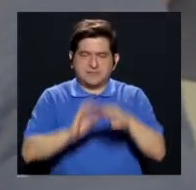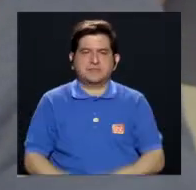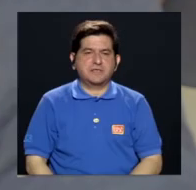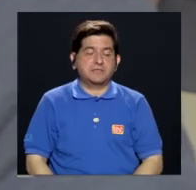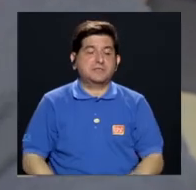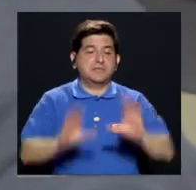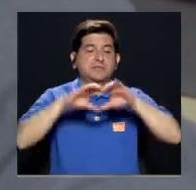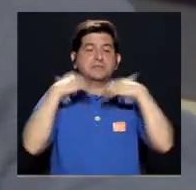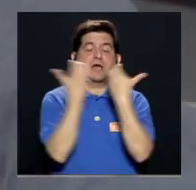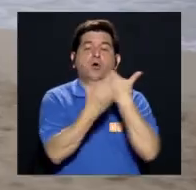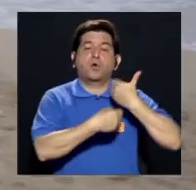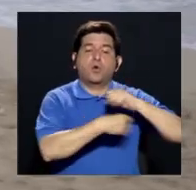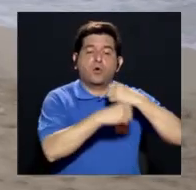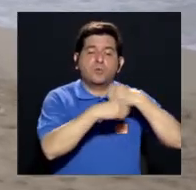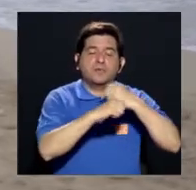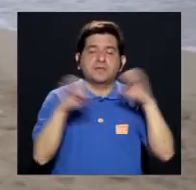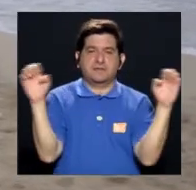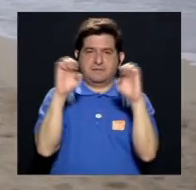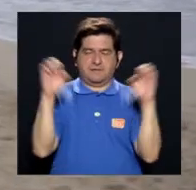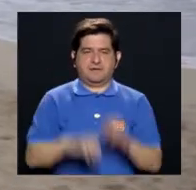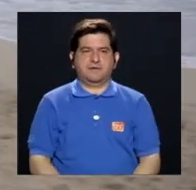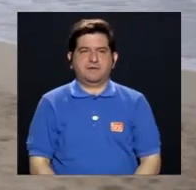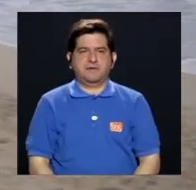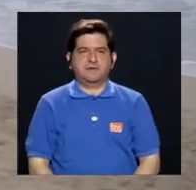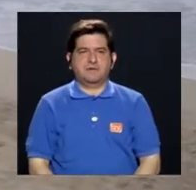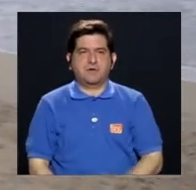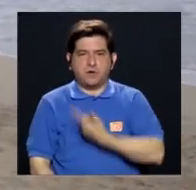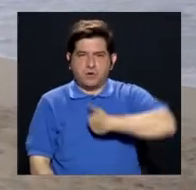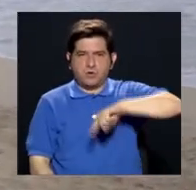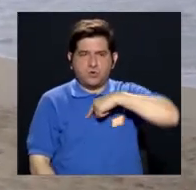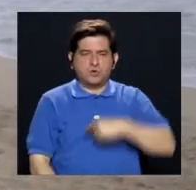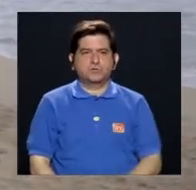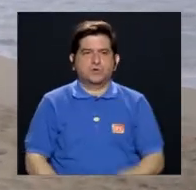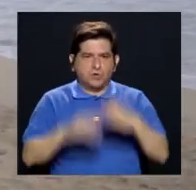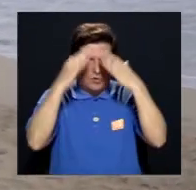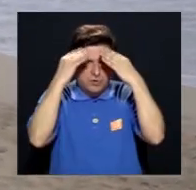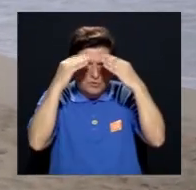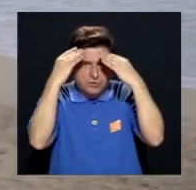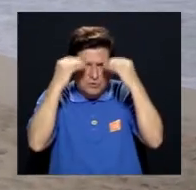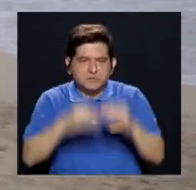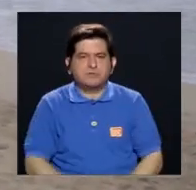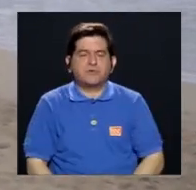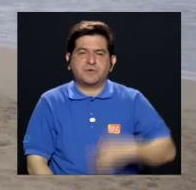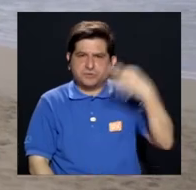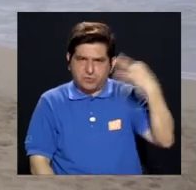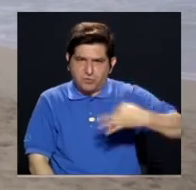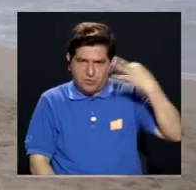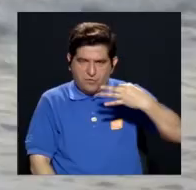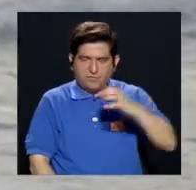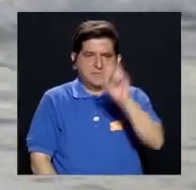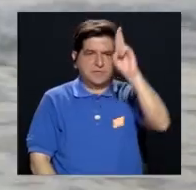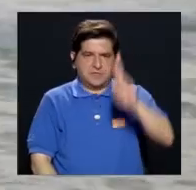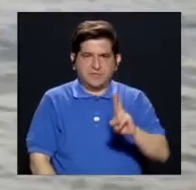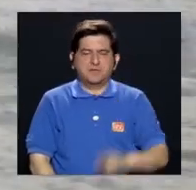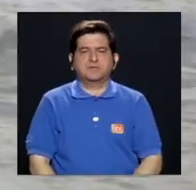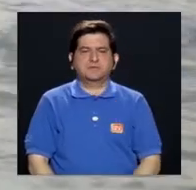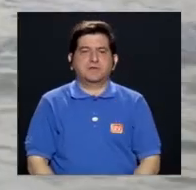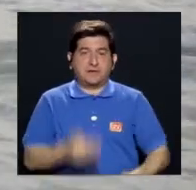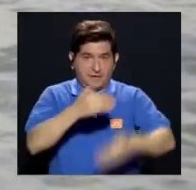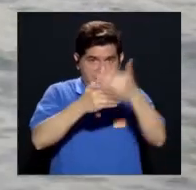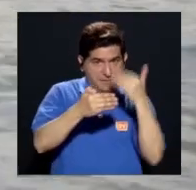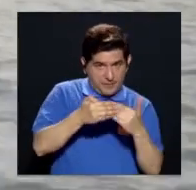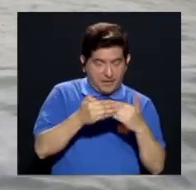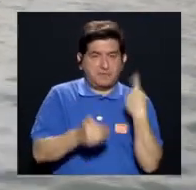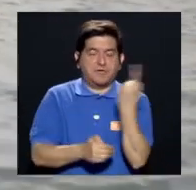son los comités municipales de emergencia. El pronóstico que estamos ofreciendo es el pronóstico oficial en Costa Rica. Es